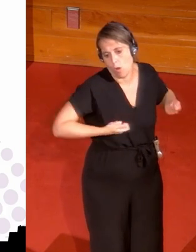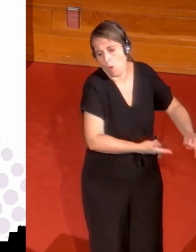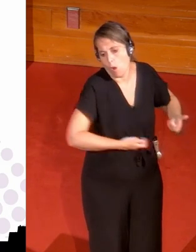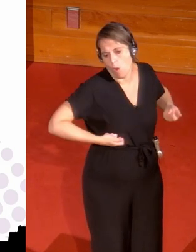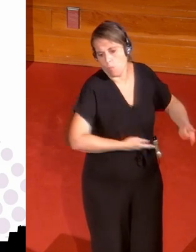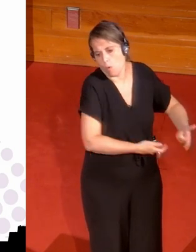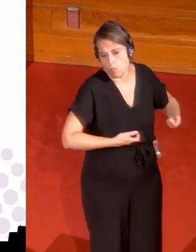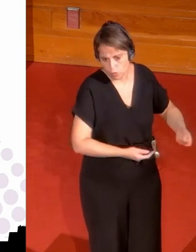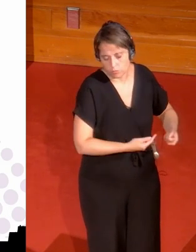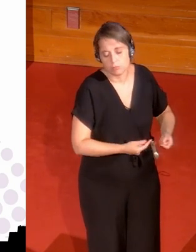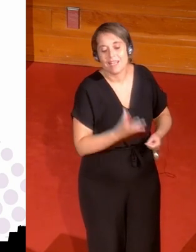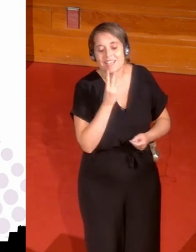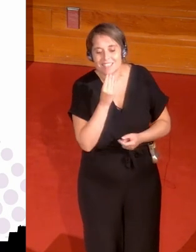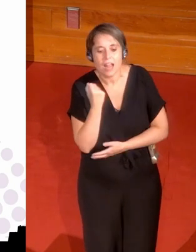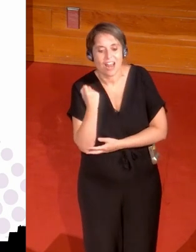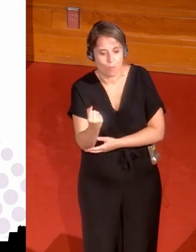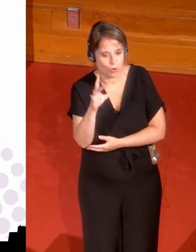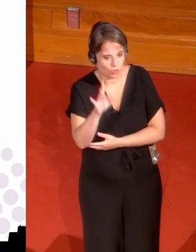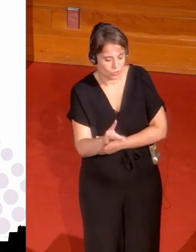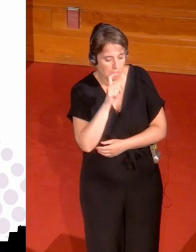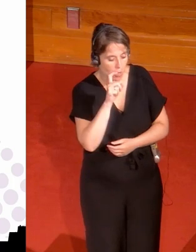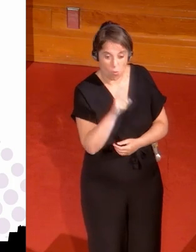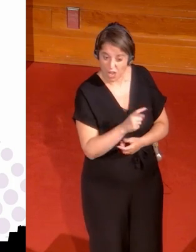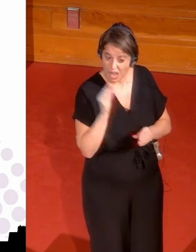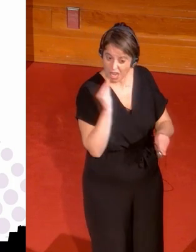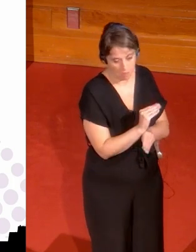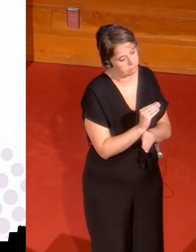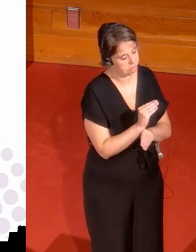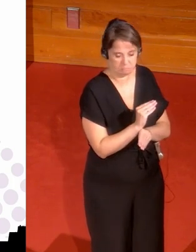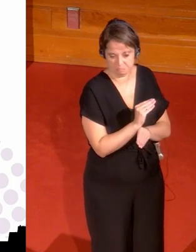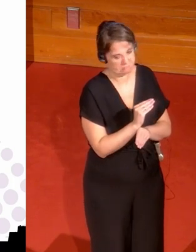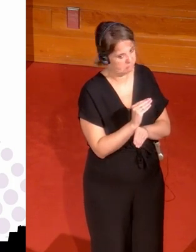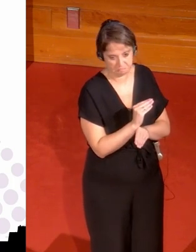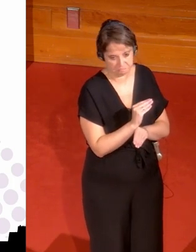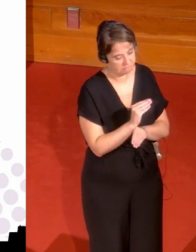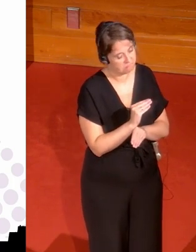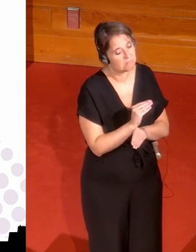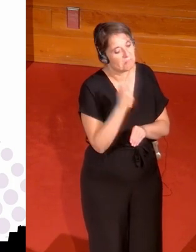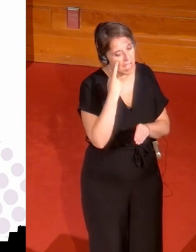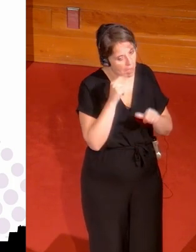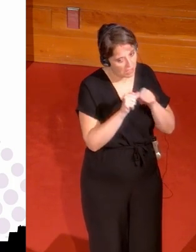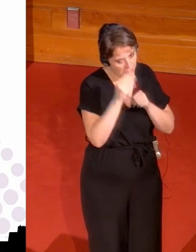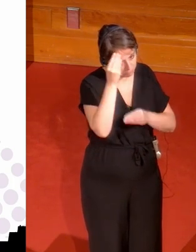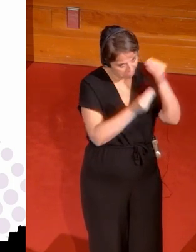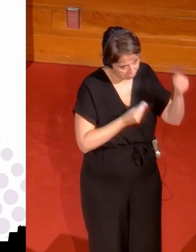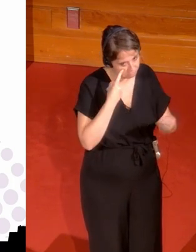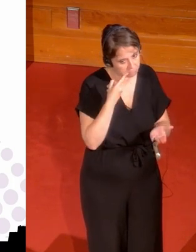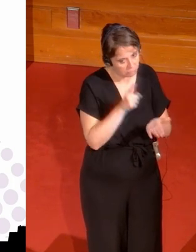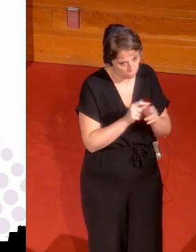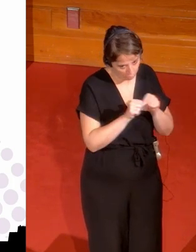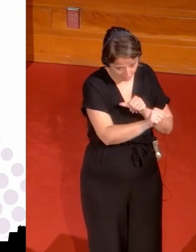ayuda a Israel Sí por supuesto pero que lo de la ayuda a Ucrania Pues que en fin que habrá que repens estár